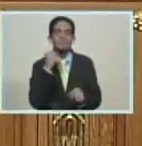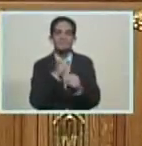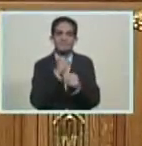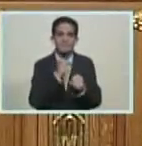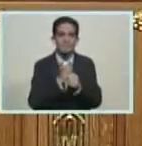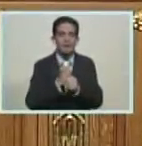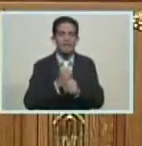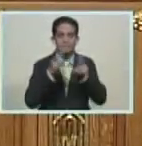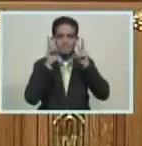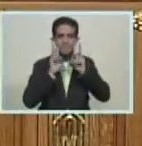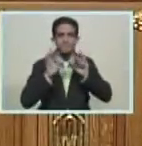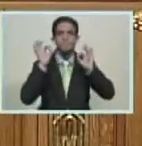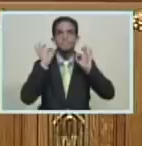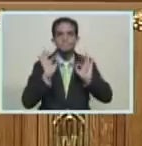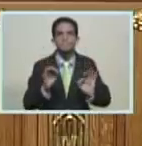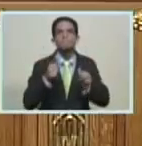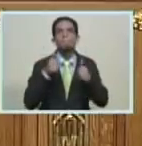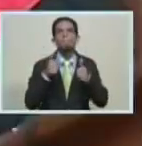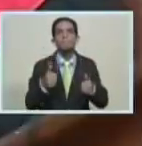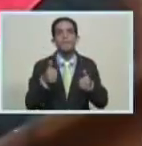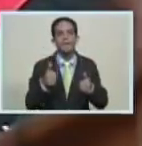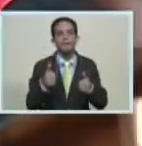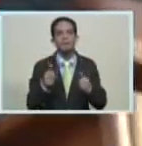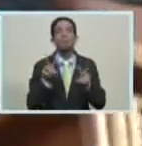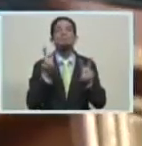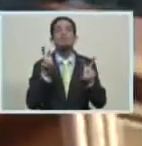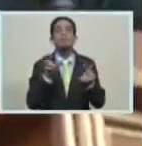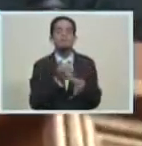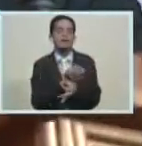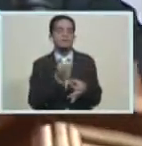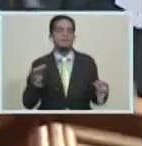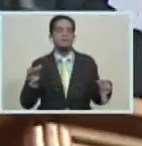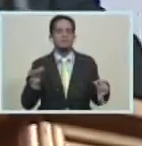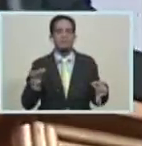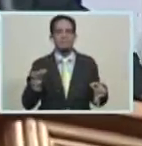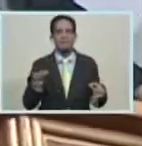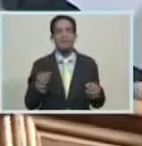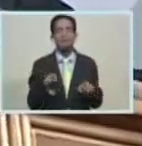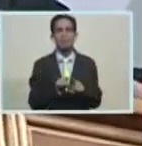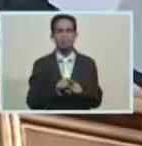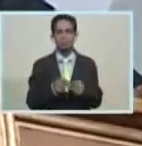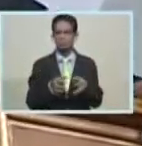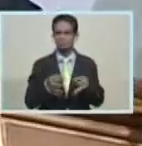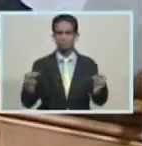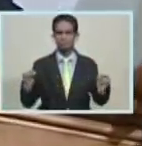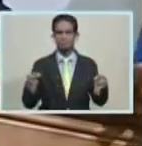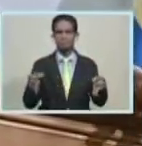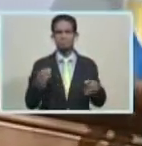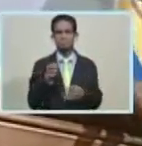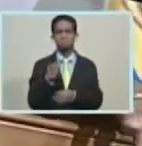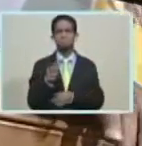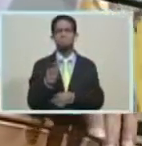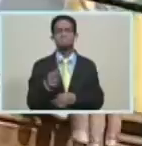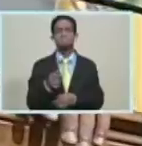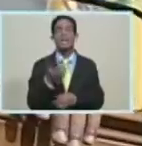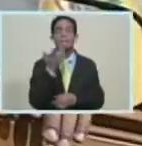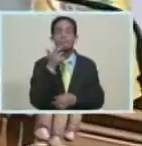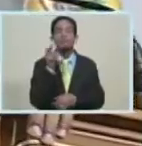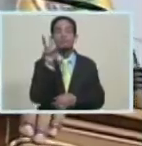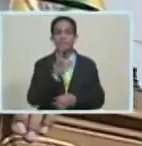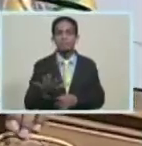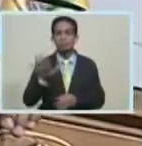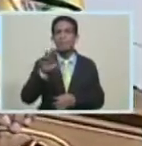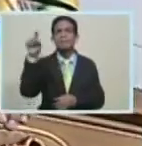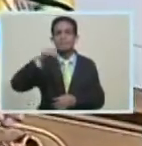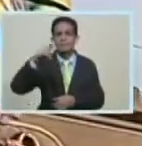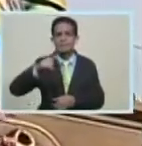patria. Una nueva ética ciudadana, como ciudadanos de un país decente que merece más.